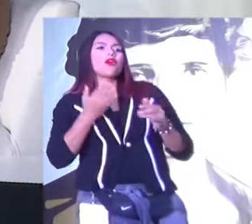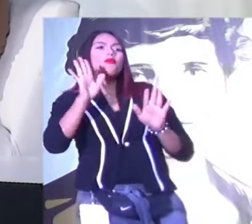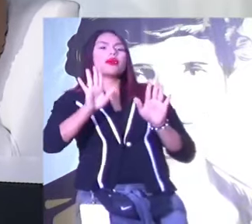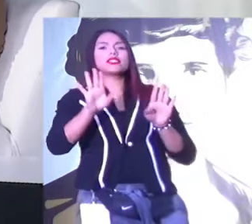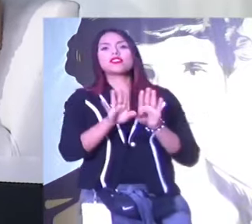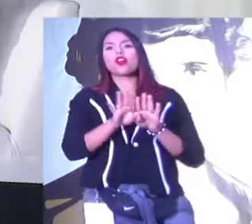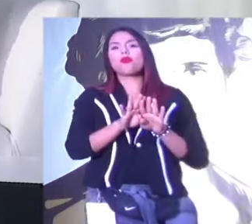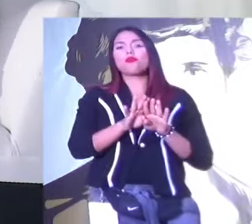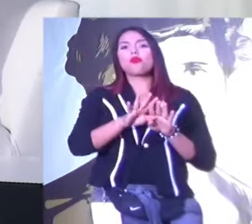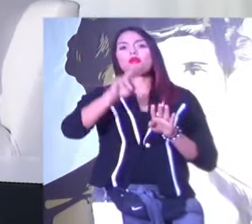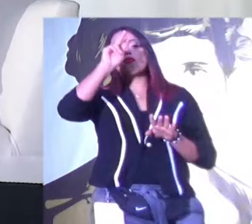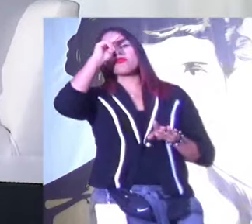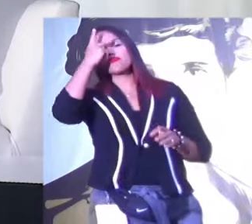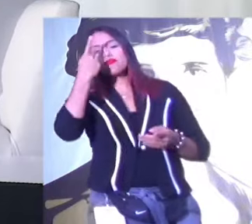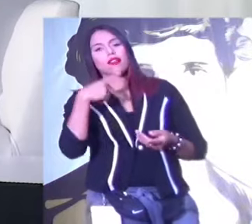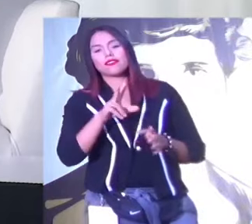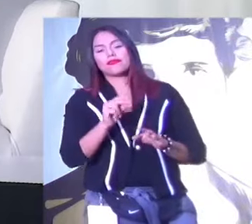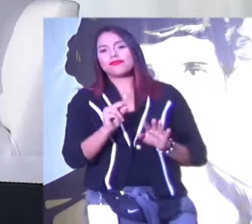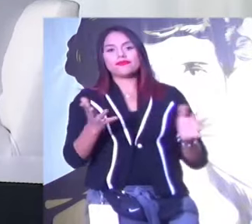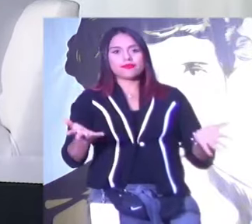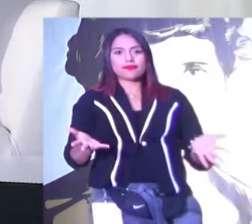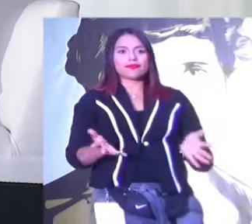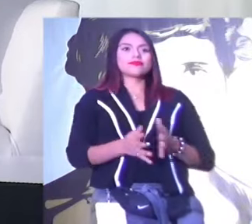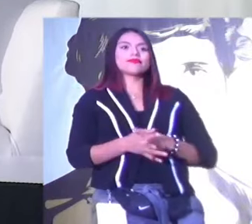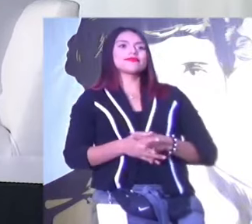Sí, bueno, yo más bien le llamo reciclaje.